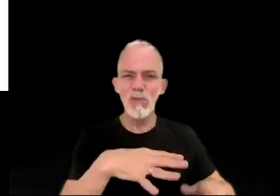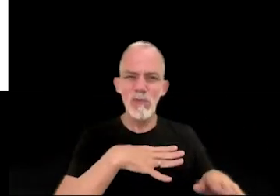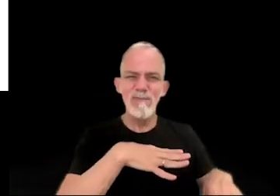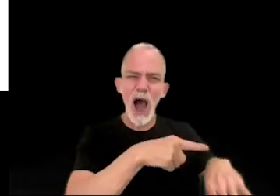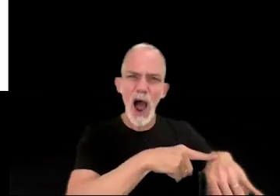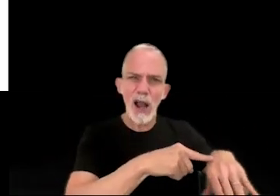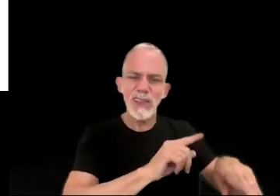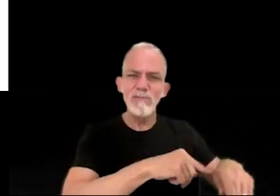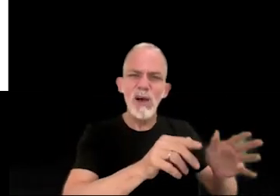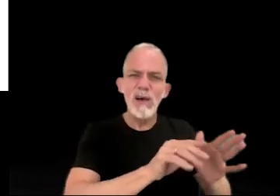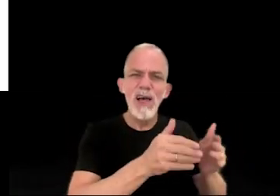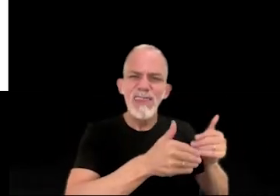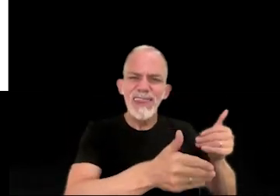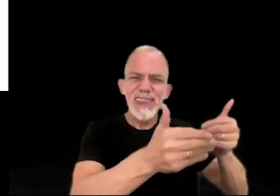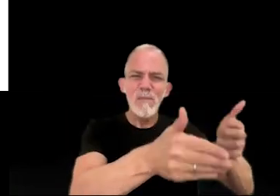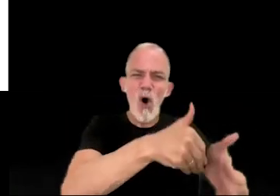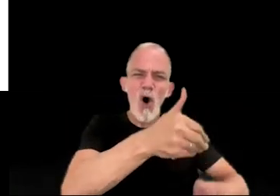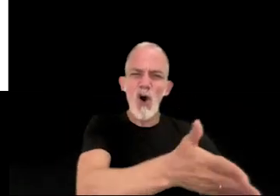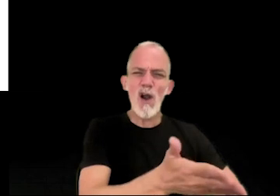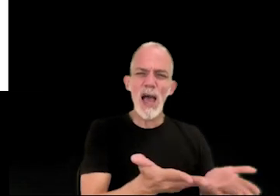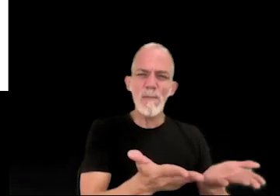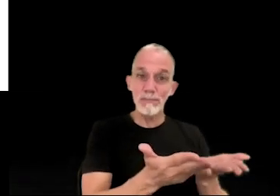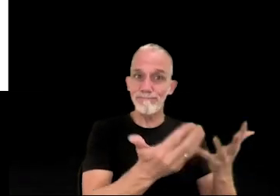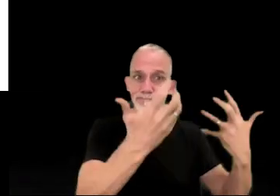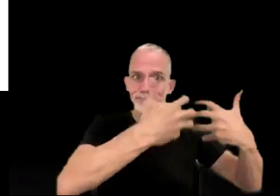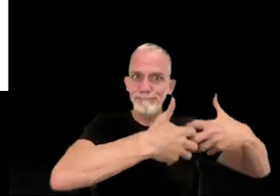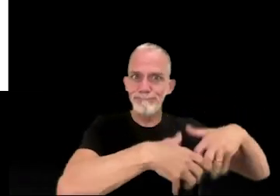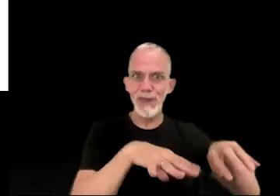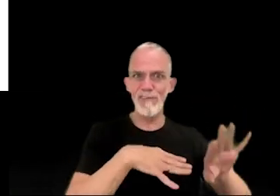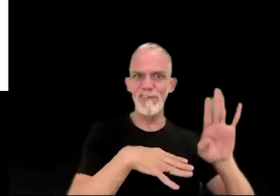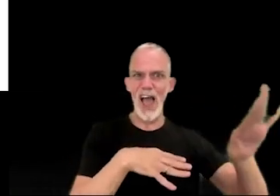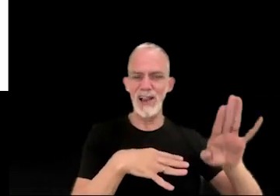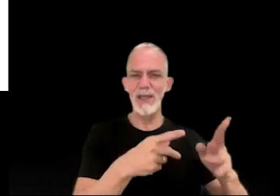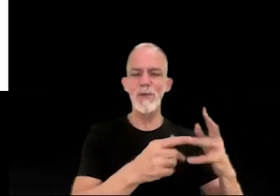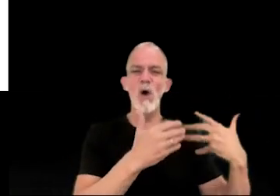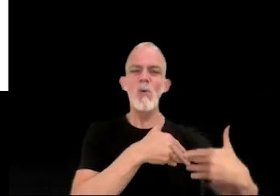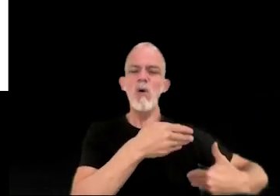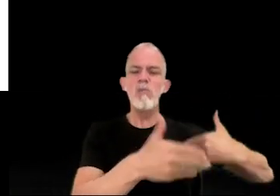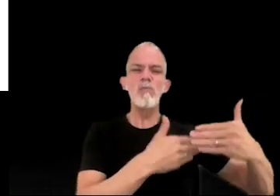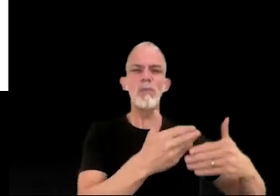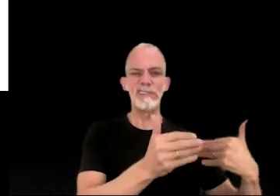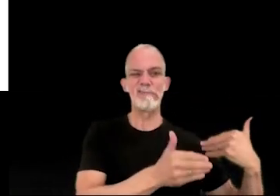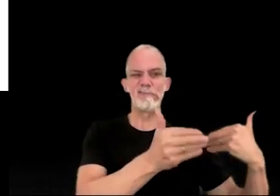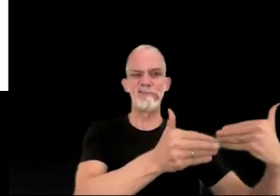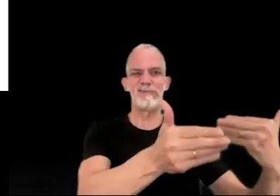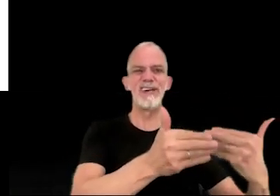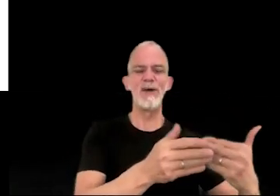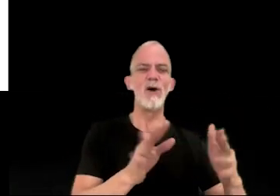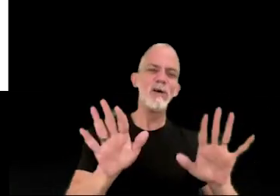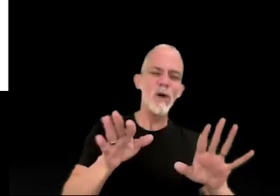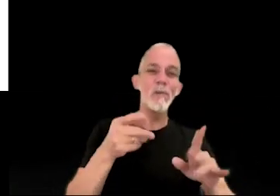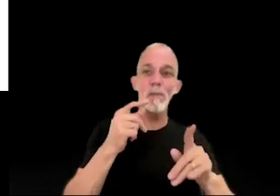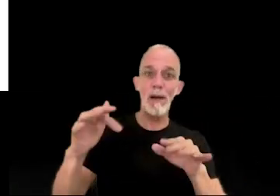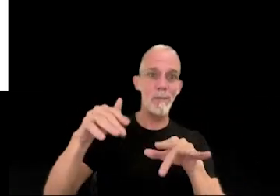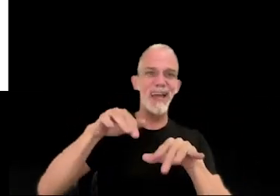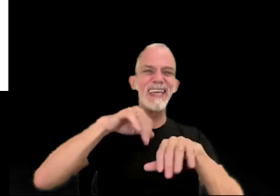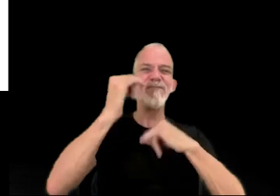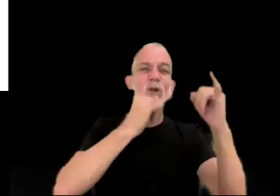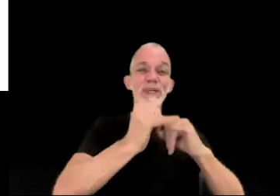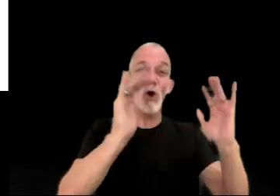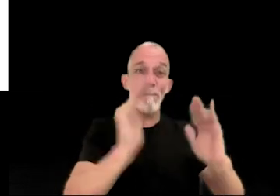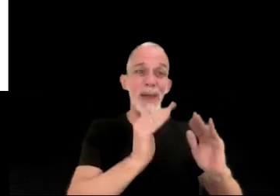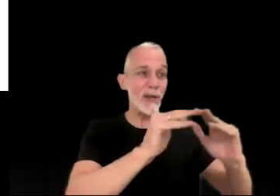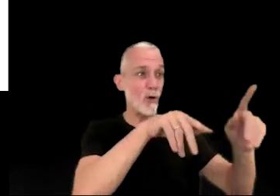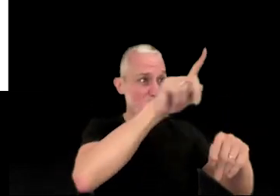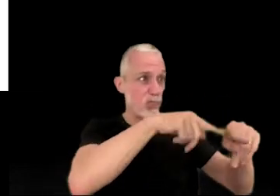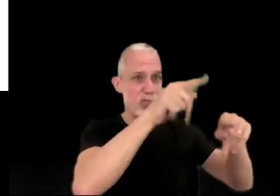bueno, es de imposible gestión. Los procesos estos generalmente se corren cuando hay menos flujo de tránsito de información. Entonces,